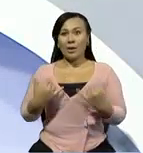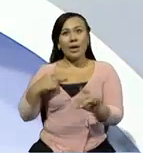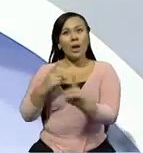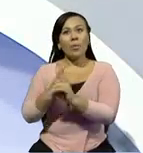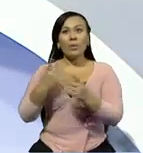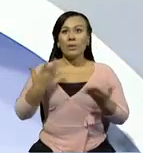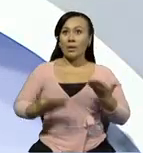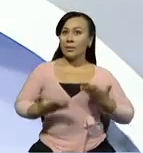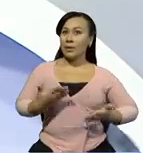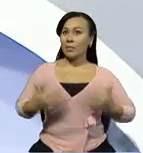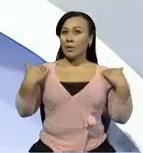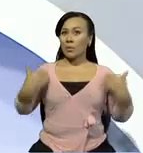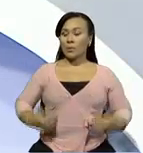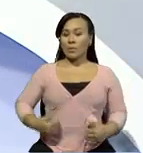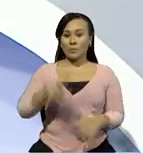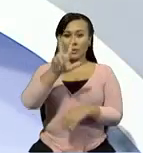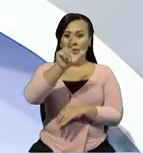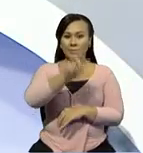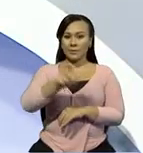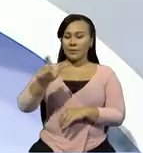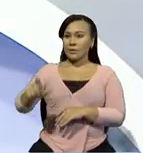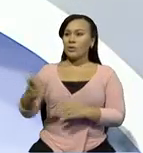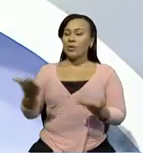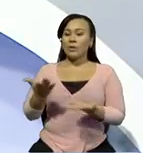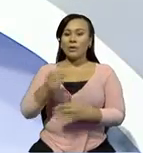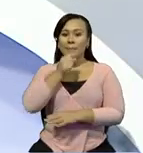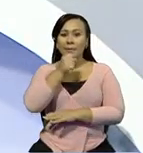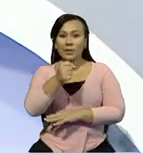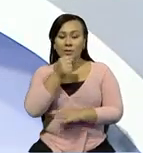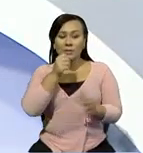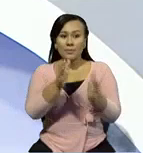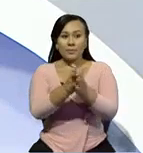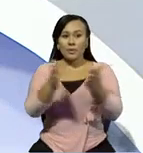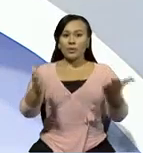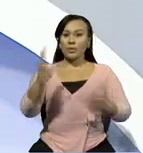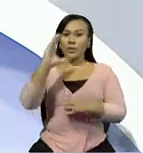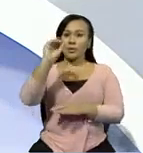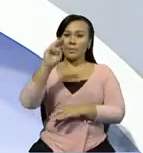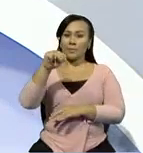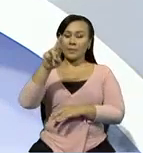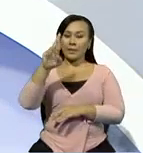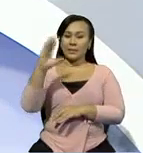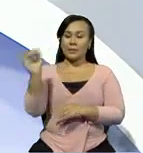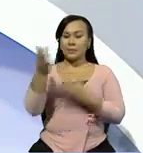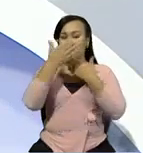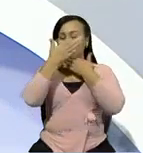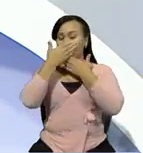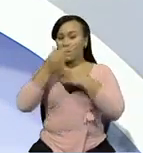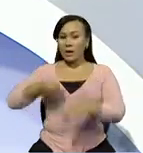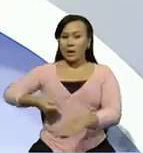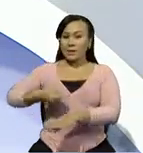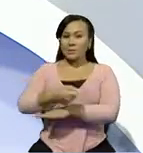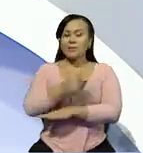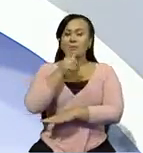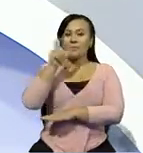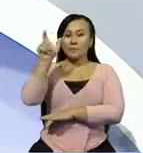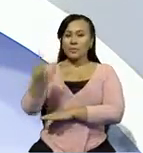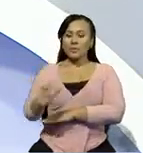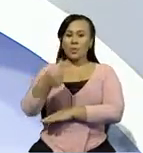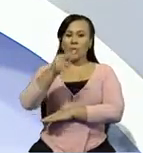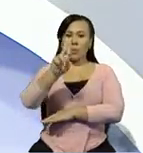los cuerpos de los tres periodistas de Diario El Comercio secuestrados y asesinados por alias Guacho.